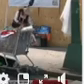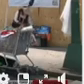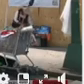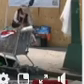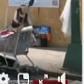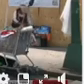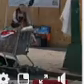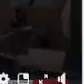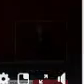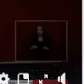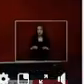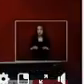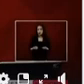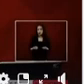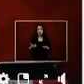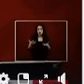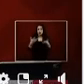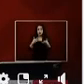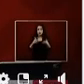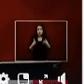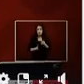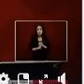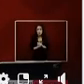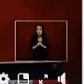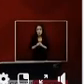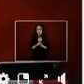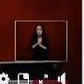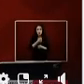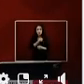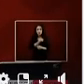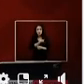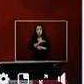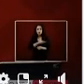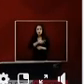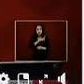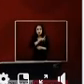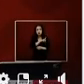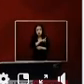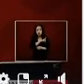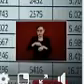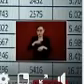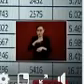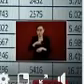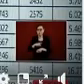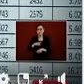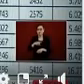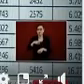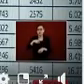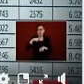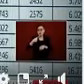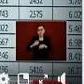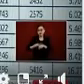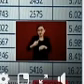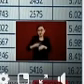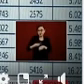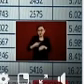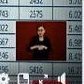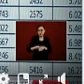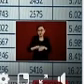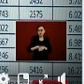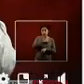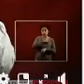preocupan a los mexicanos y a los científicos quienes un día escuchan unos datos y al otro día algo totalmente